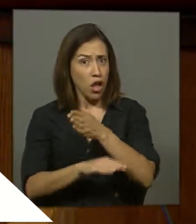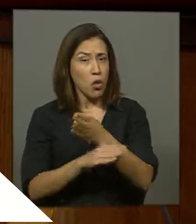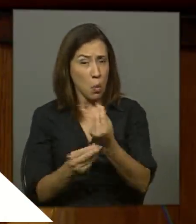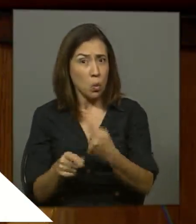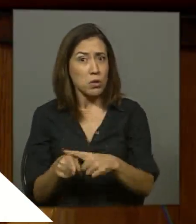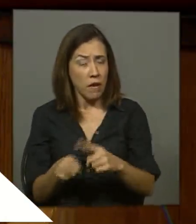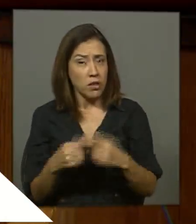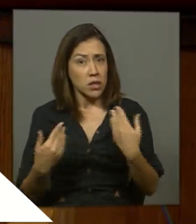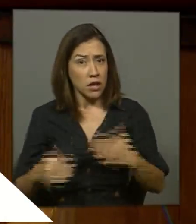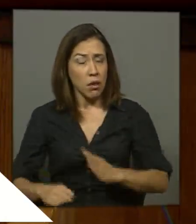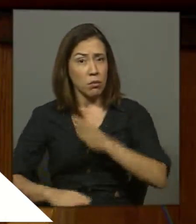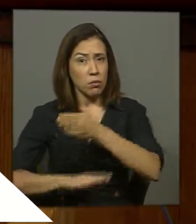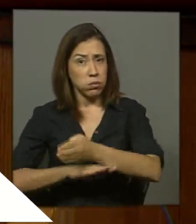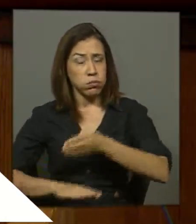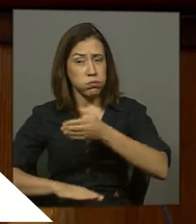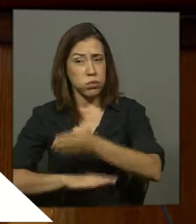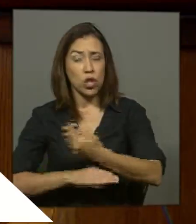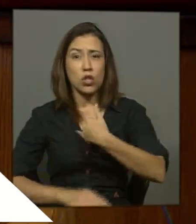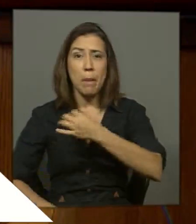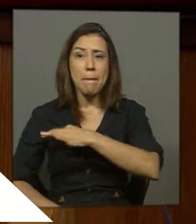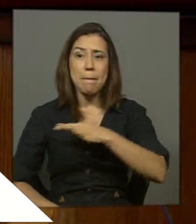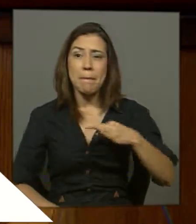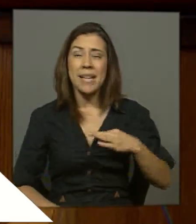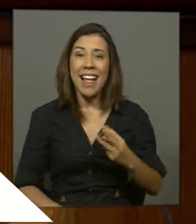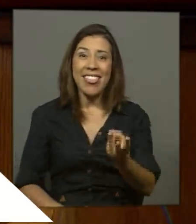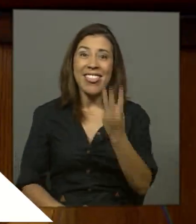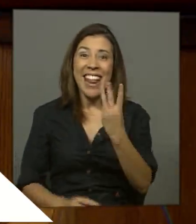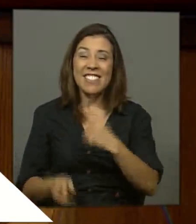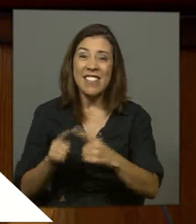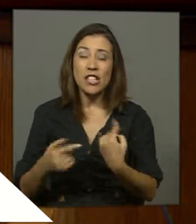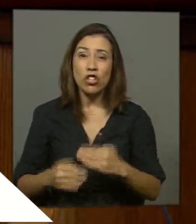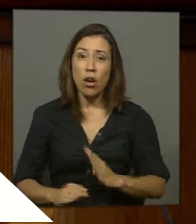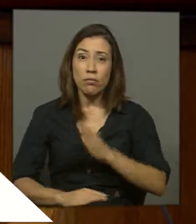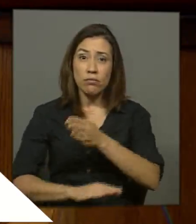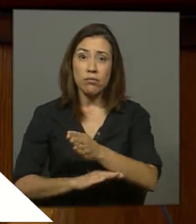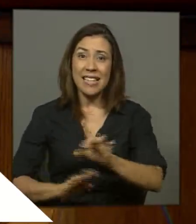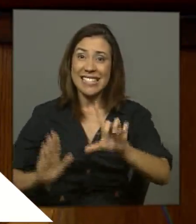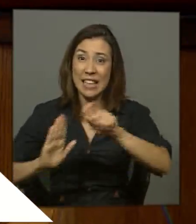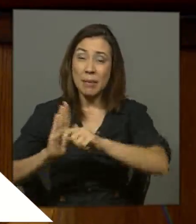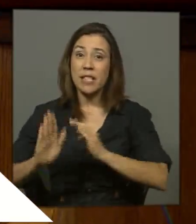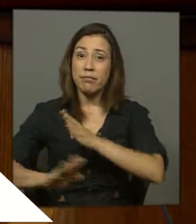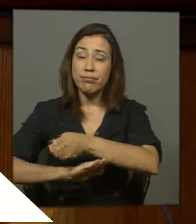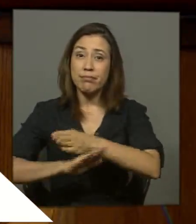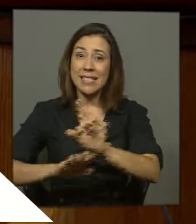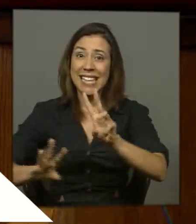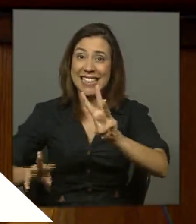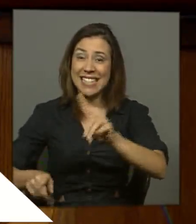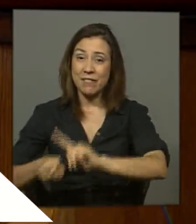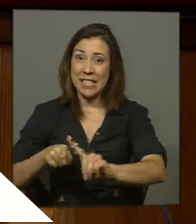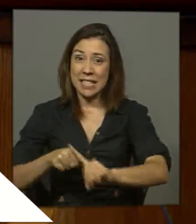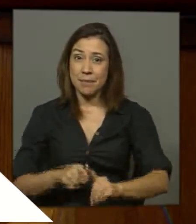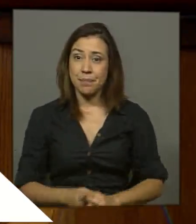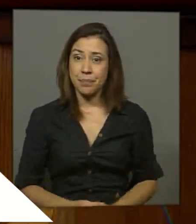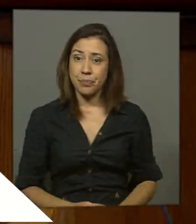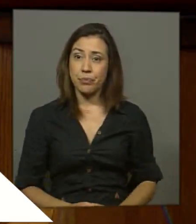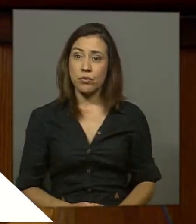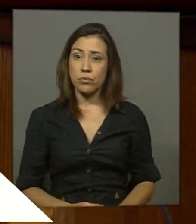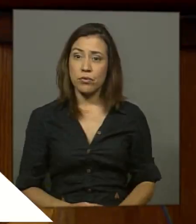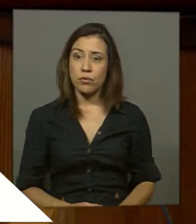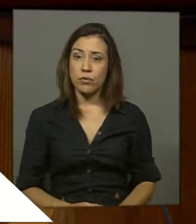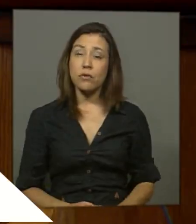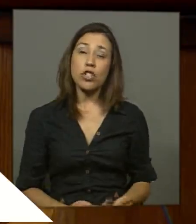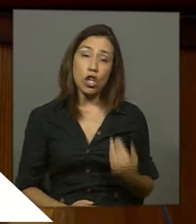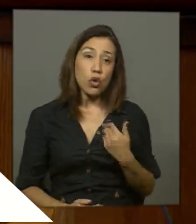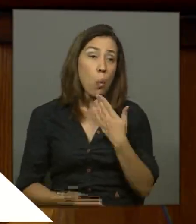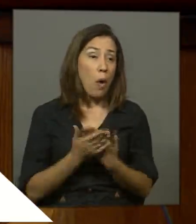veces varias veces y como ministro he ido tres veces como ministro en 7 meses en s meses e iré